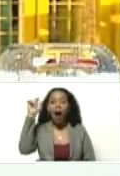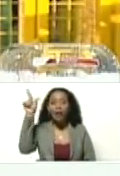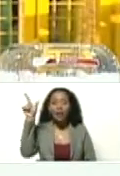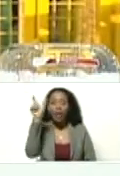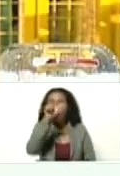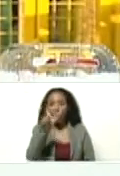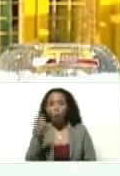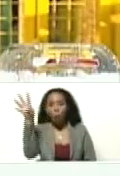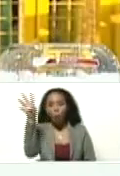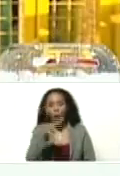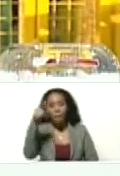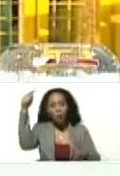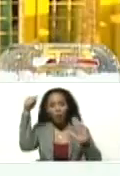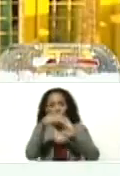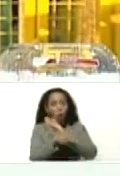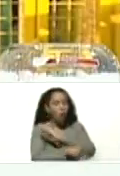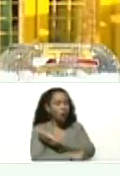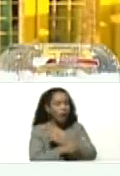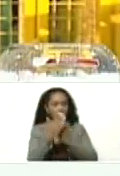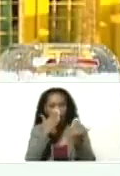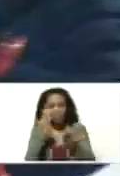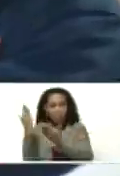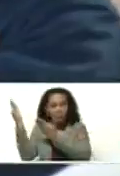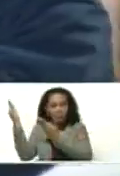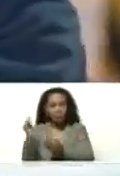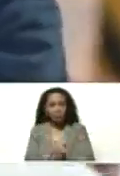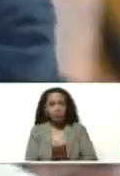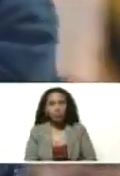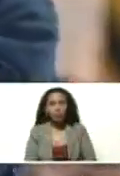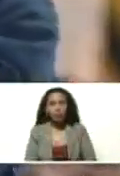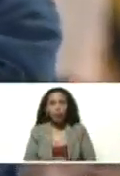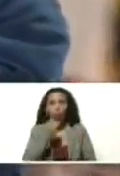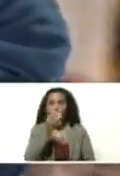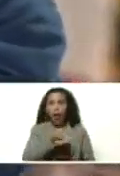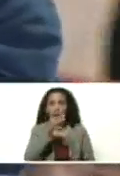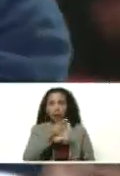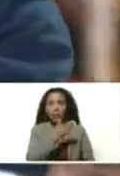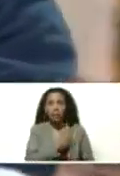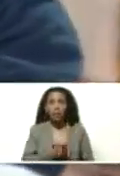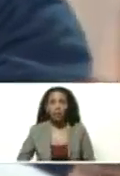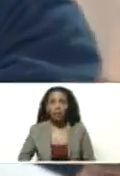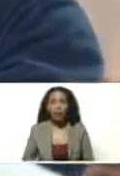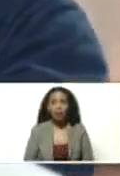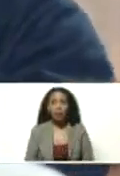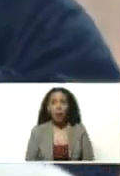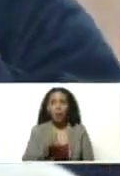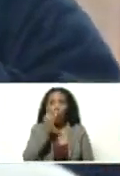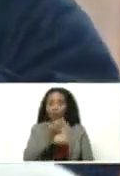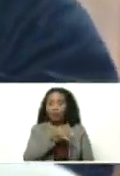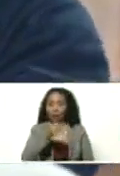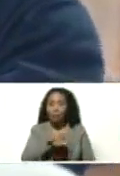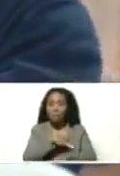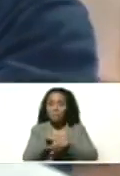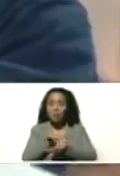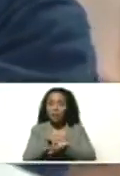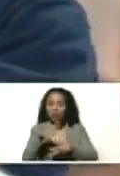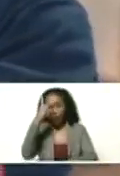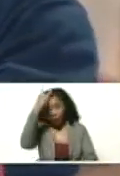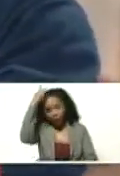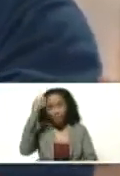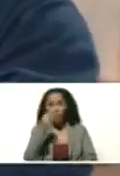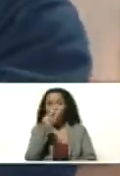Guayana, la profunda Guayana? Adelante, Wilmer. Buenas tardes, presidente. Buenas tardes, ministro Tarela Aizami.